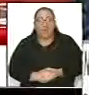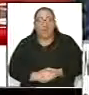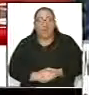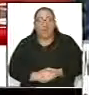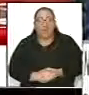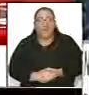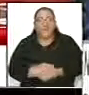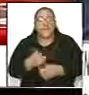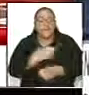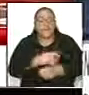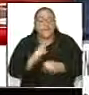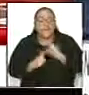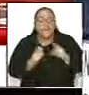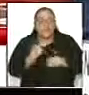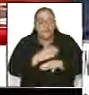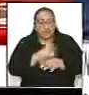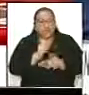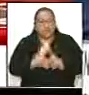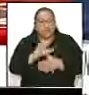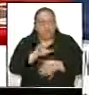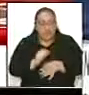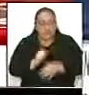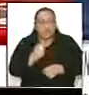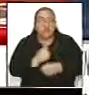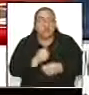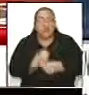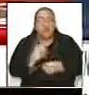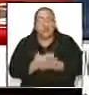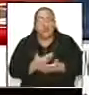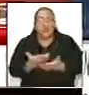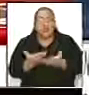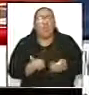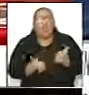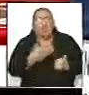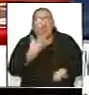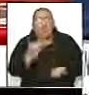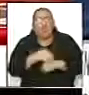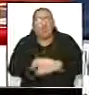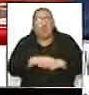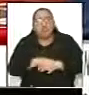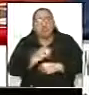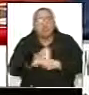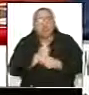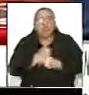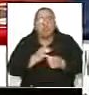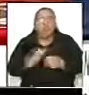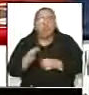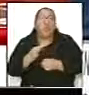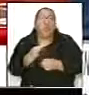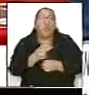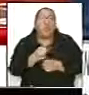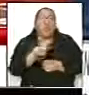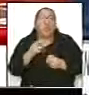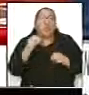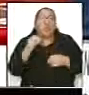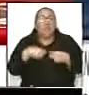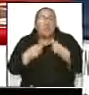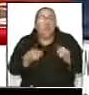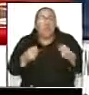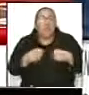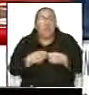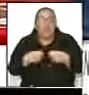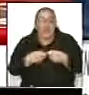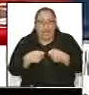las consultorías contratadas para que elabore propuestas de mejora para la sostenibilidad de la red y de las redes regionales.